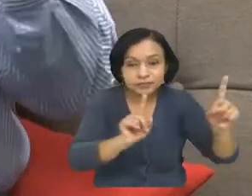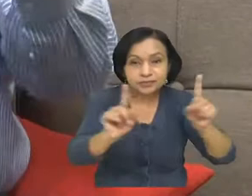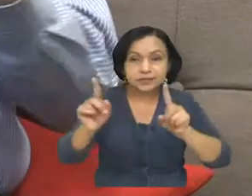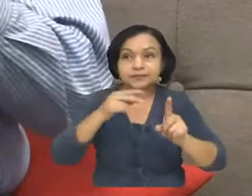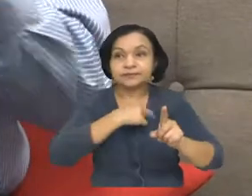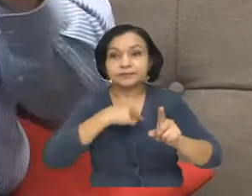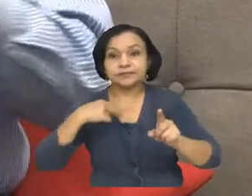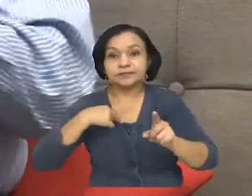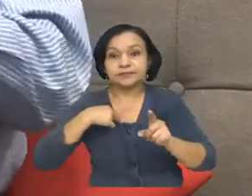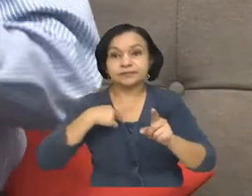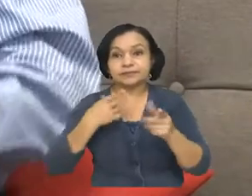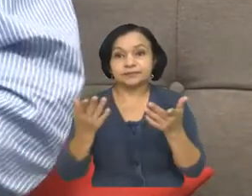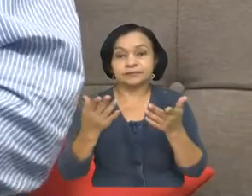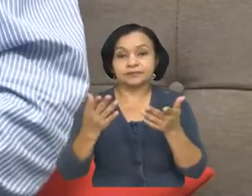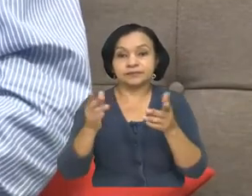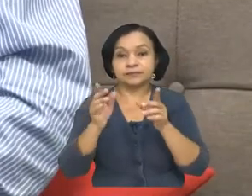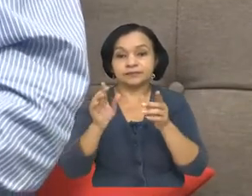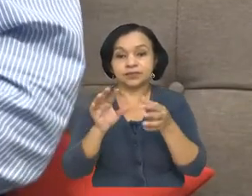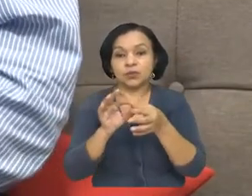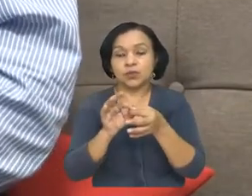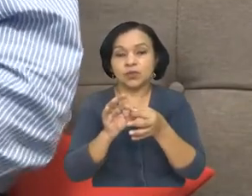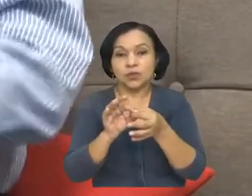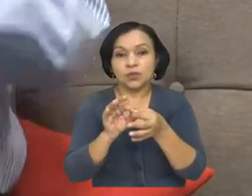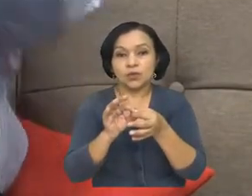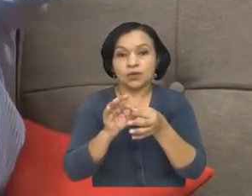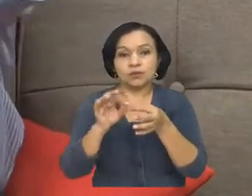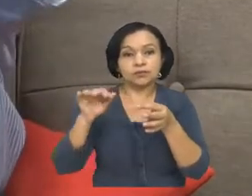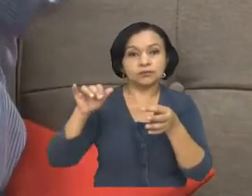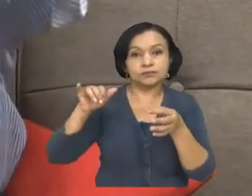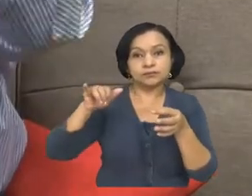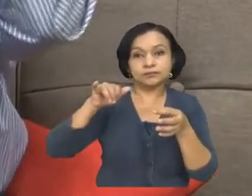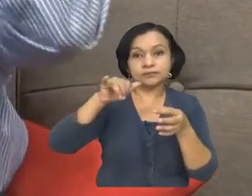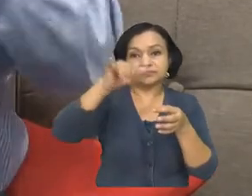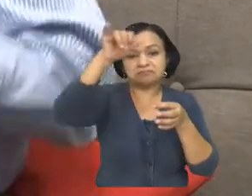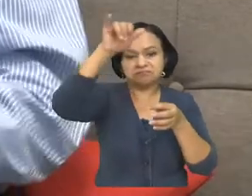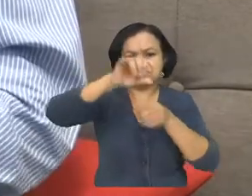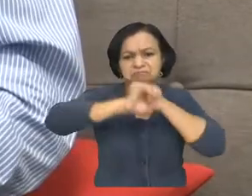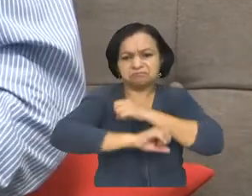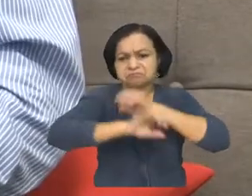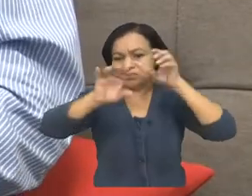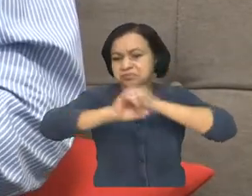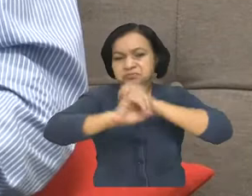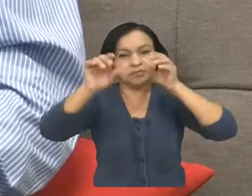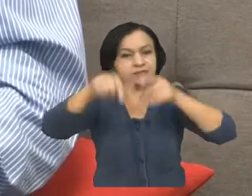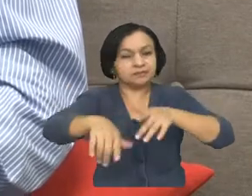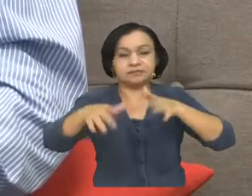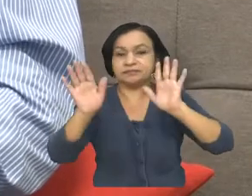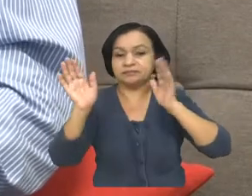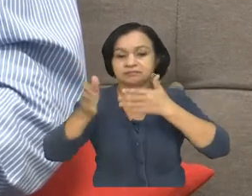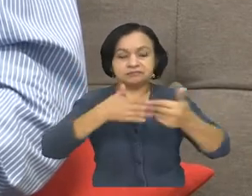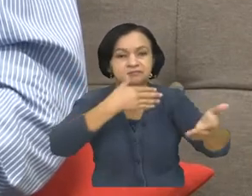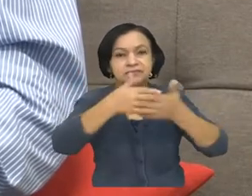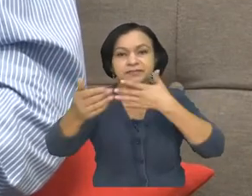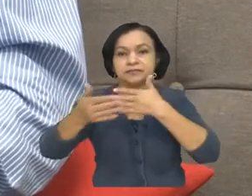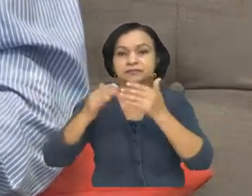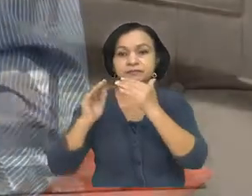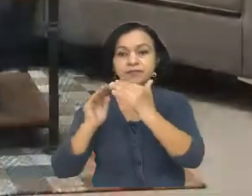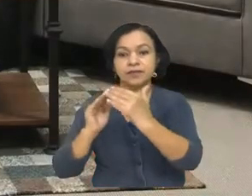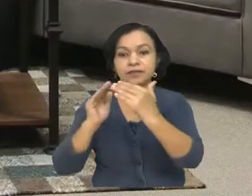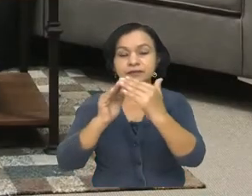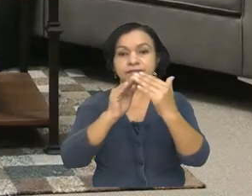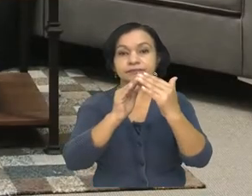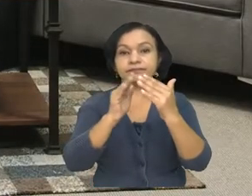de no estar en puntos fijos, porque la guardia tiró con todos los fierros. No había casa.